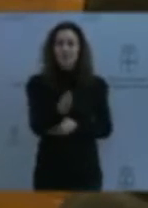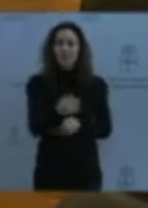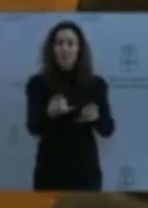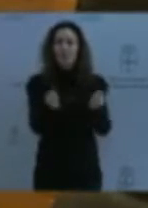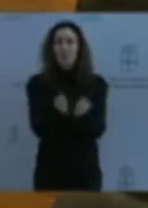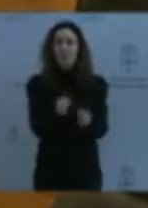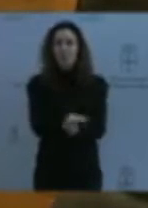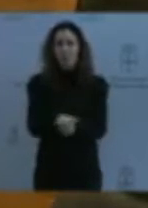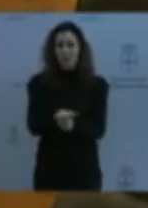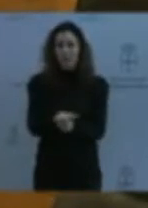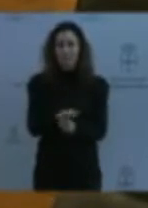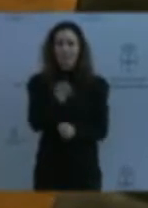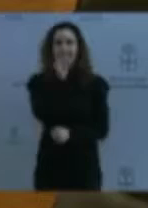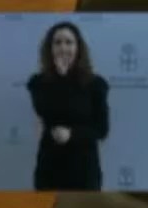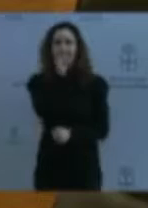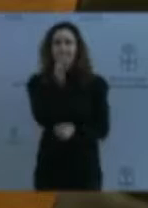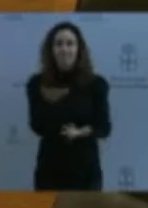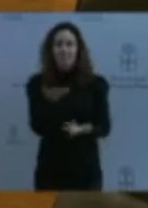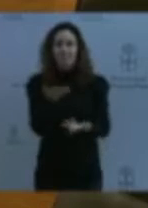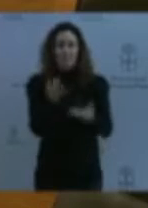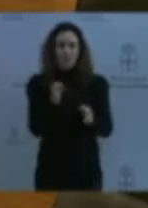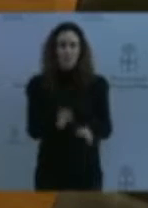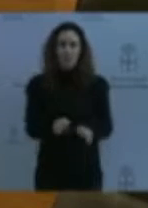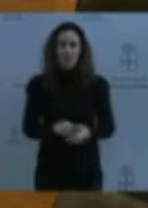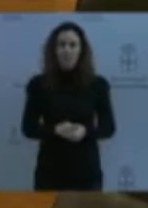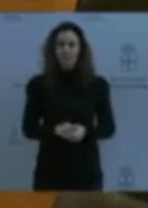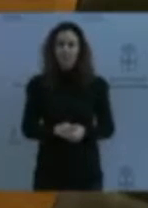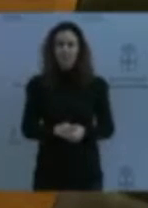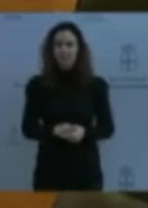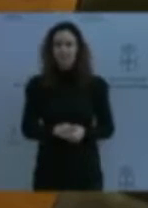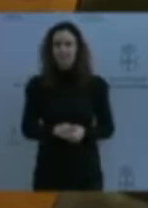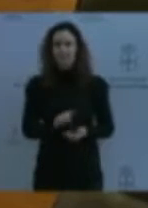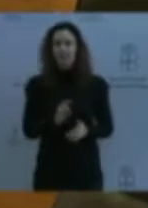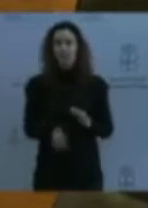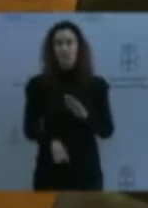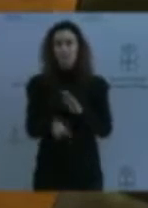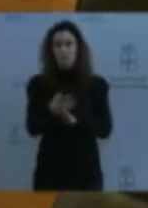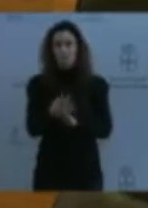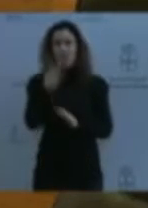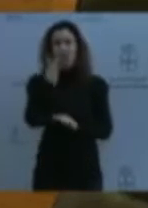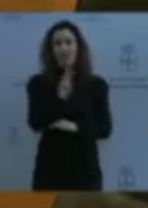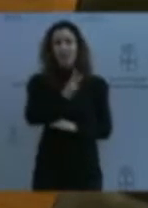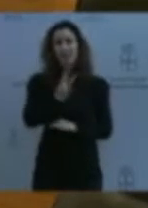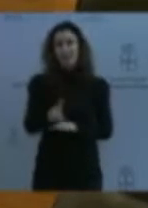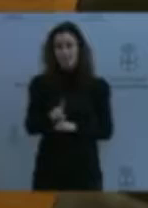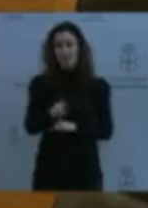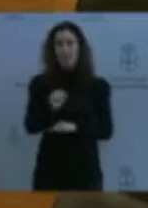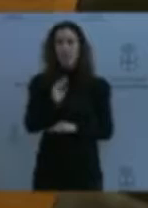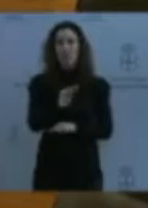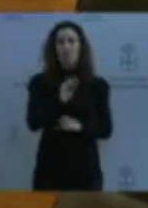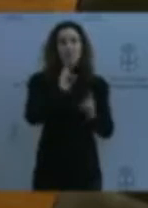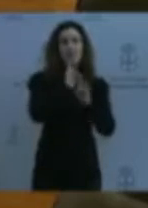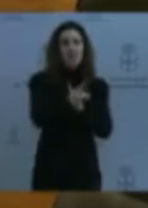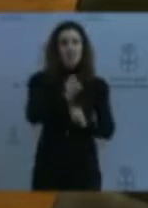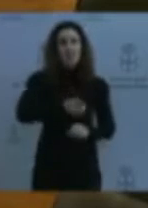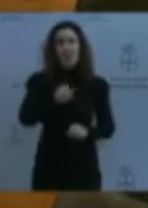completamente trasladadas. Cuando apareció esta información el día 31, yo llamé al alcalde de mi pueblo para saber cómo se estaba haciendo y dice, bueno, me acaba de llamar